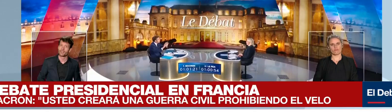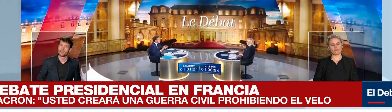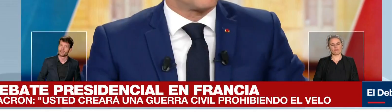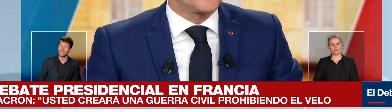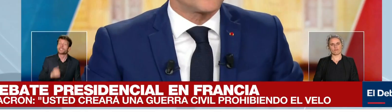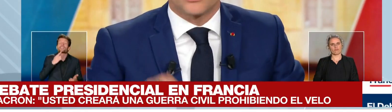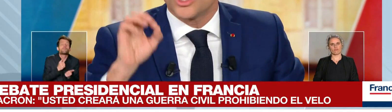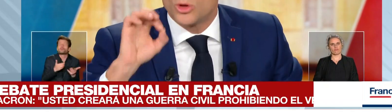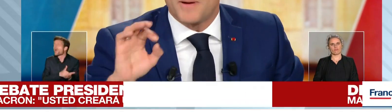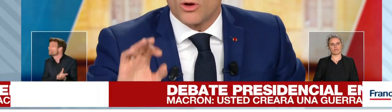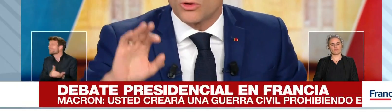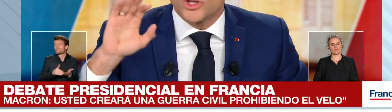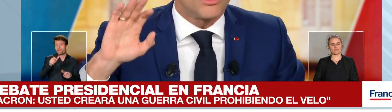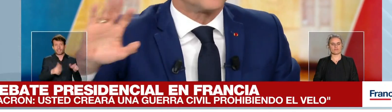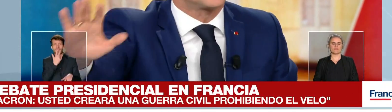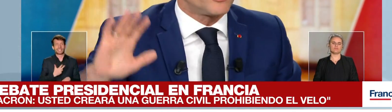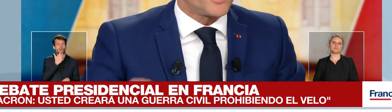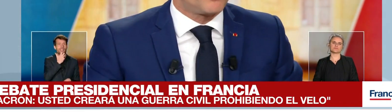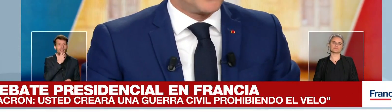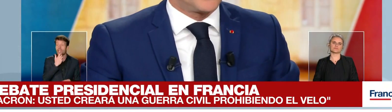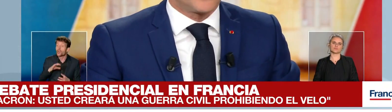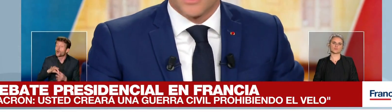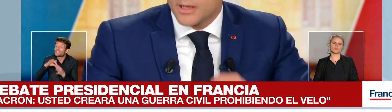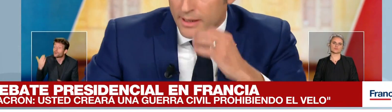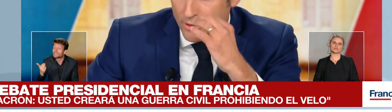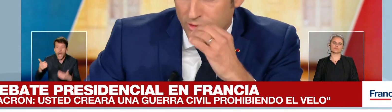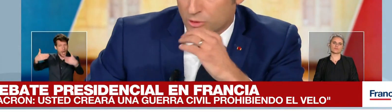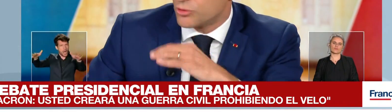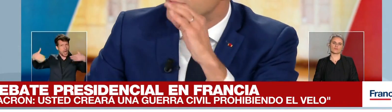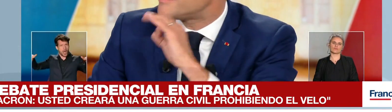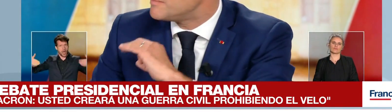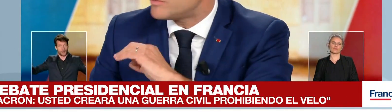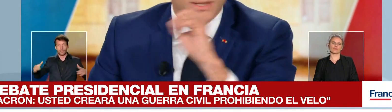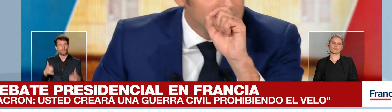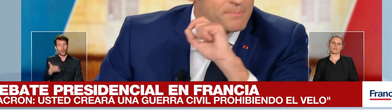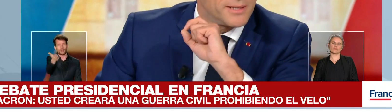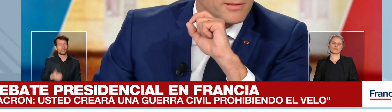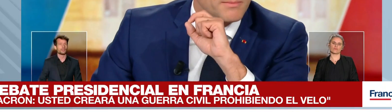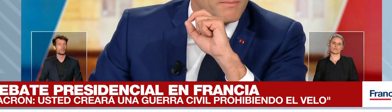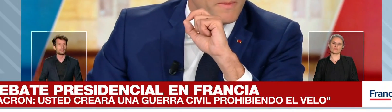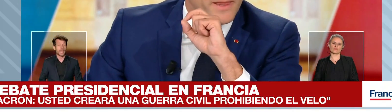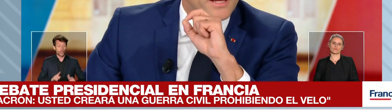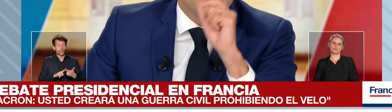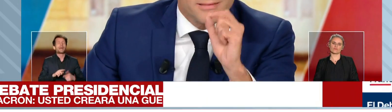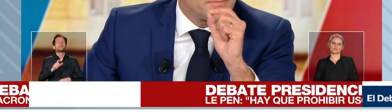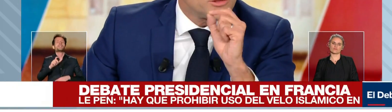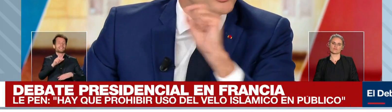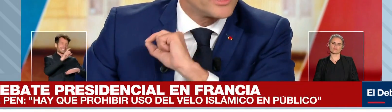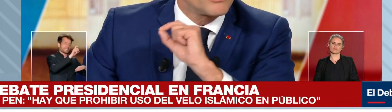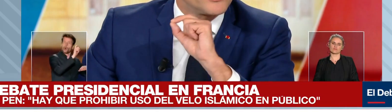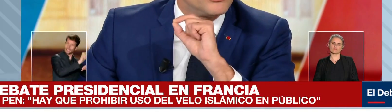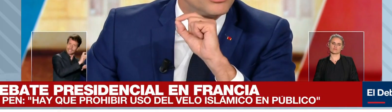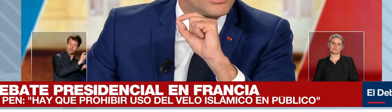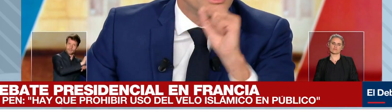usted está tratando de llevar a millones de nuestros compatriotas fuera del espacio público. Lo segundo, el islamismo, que no es el islam.